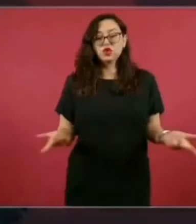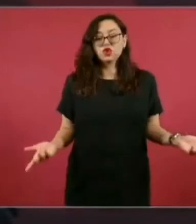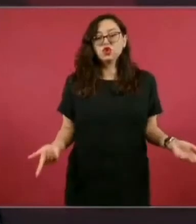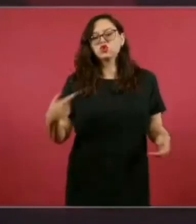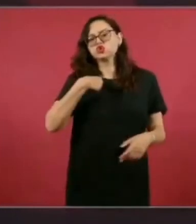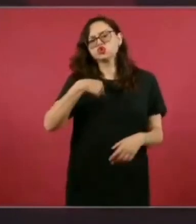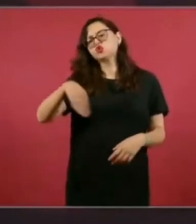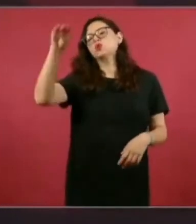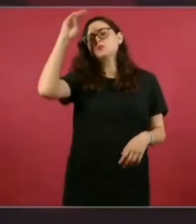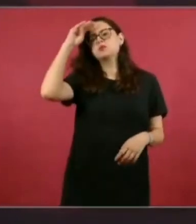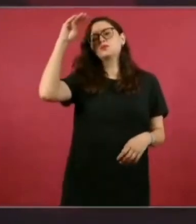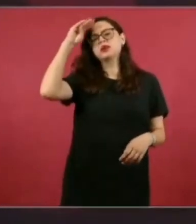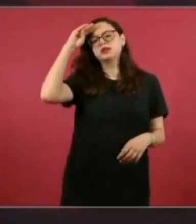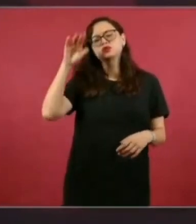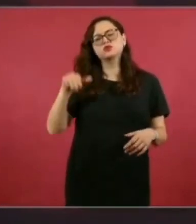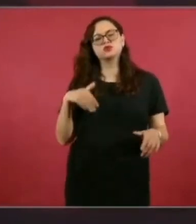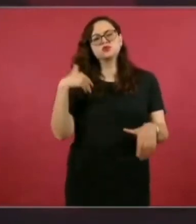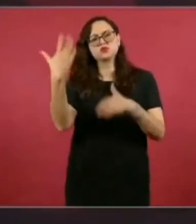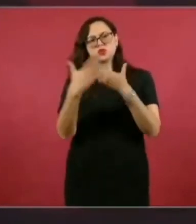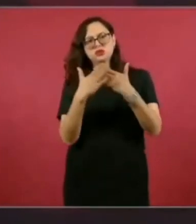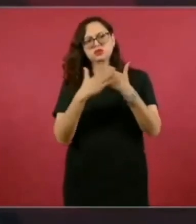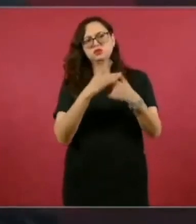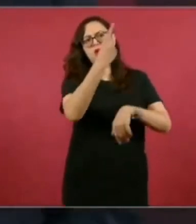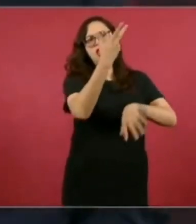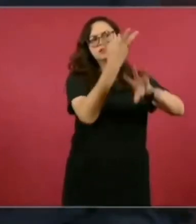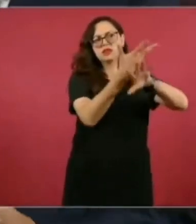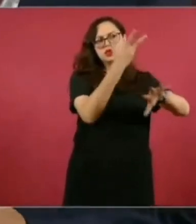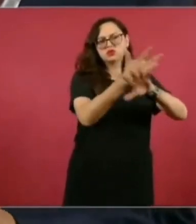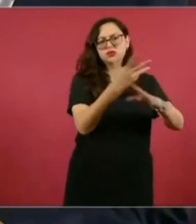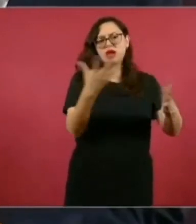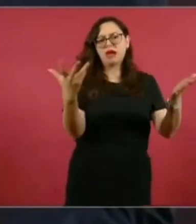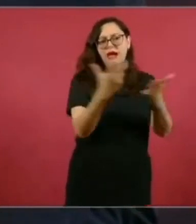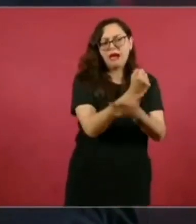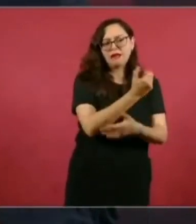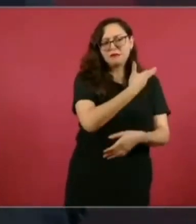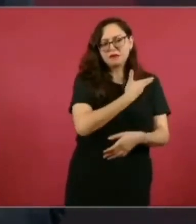tener con ella una muy